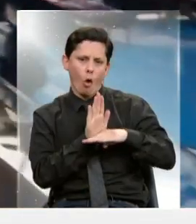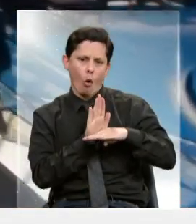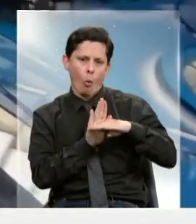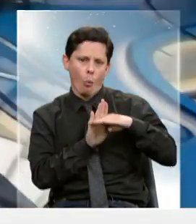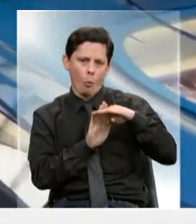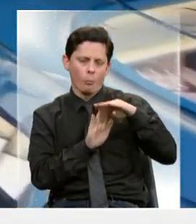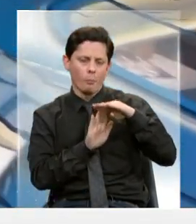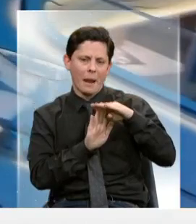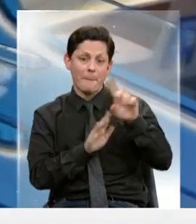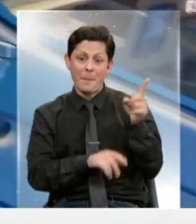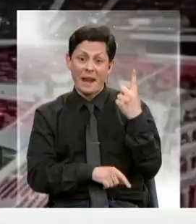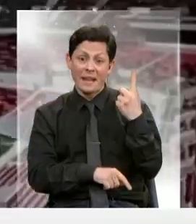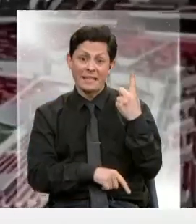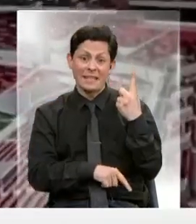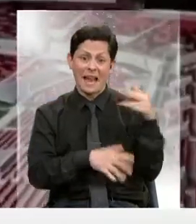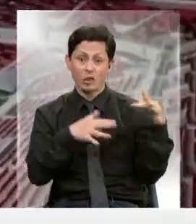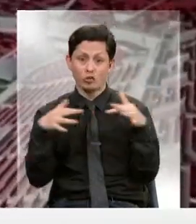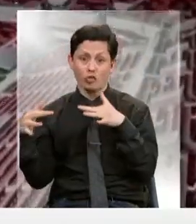primer día del torneo.